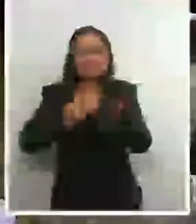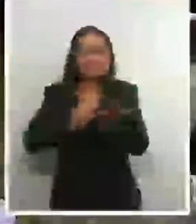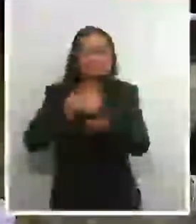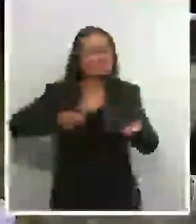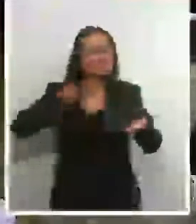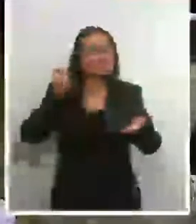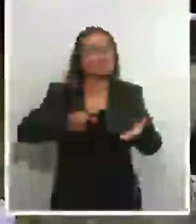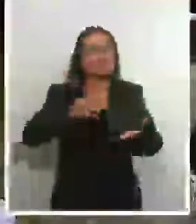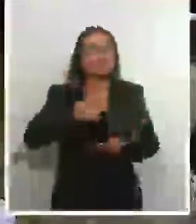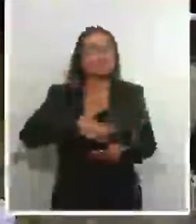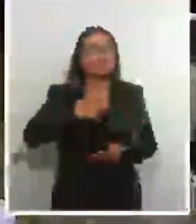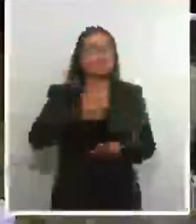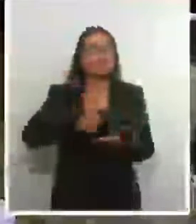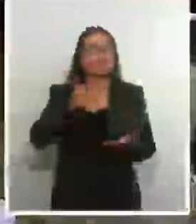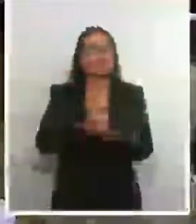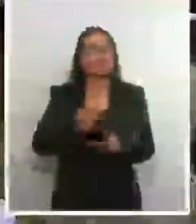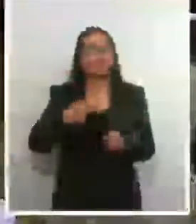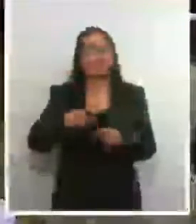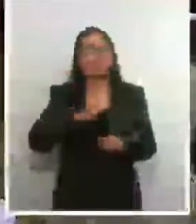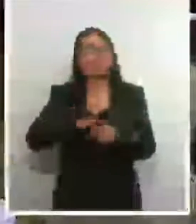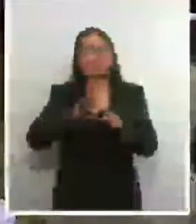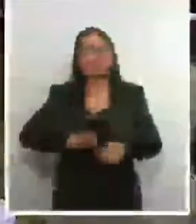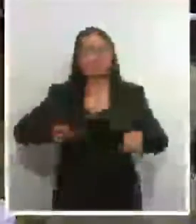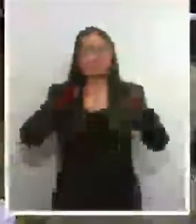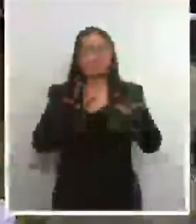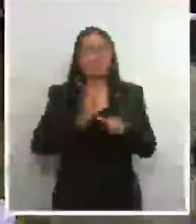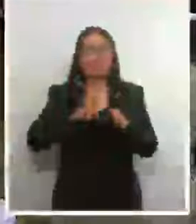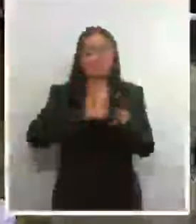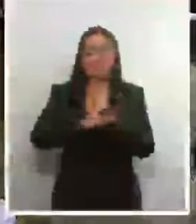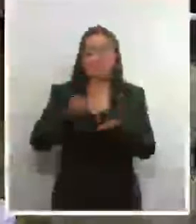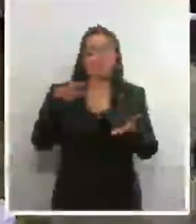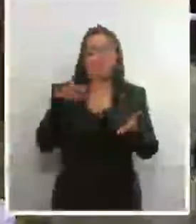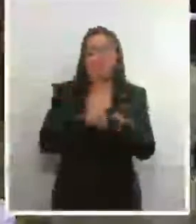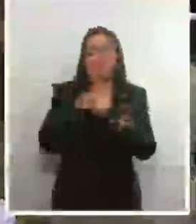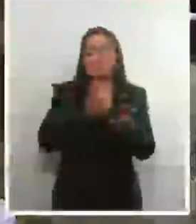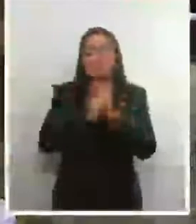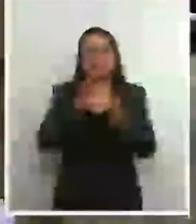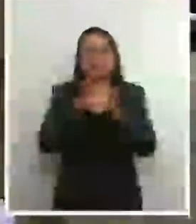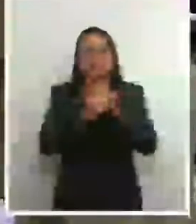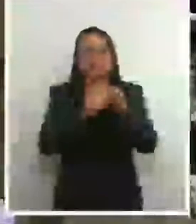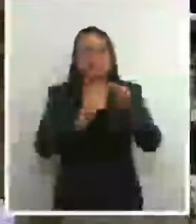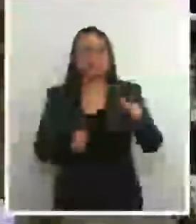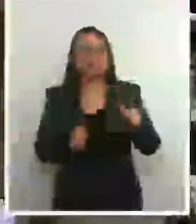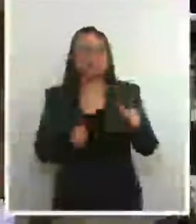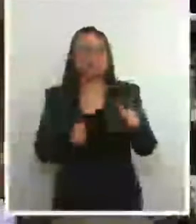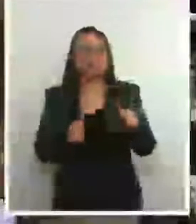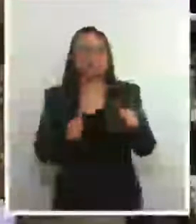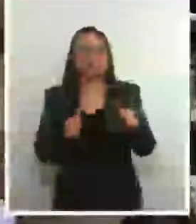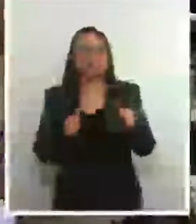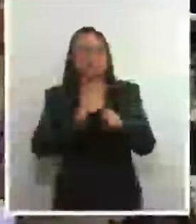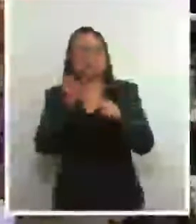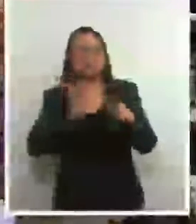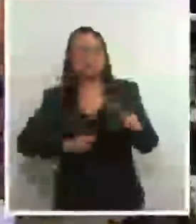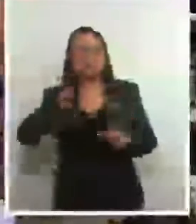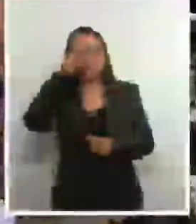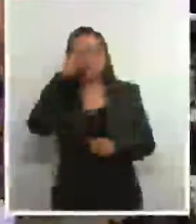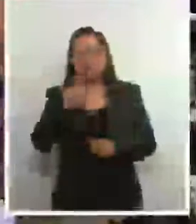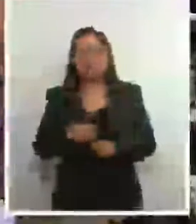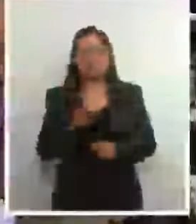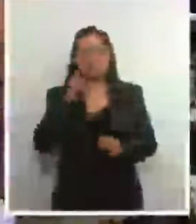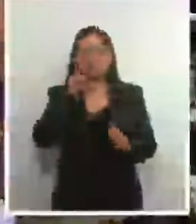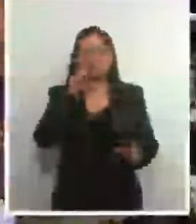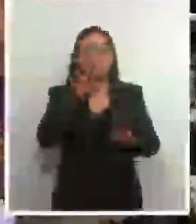la ciudad. Regirán los derechos y principios contenidos en la Constitución Política de los Estados Unidos